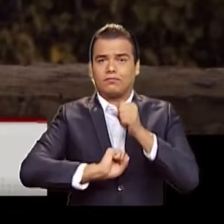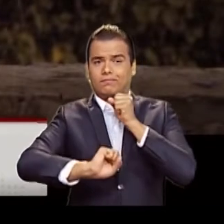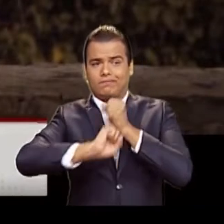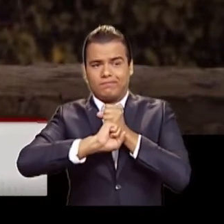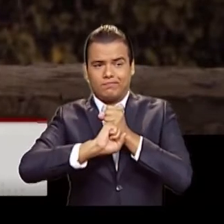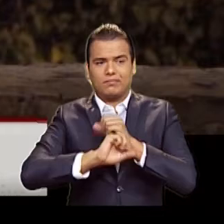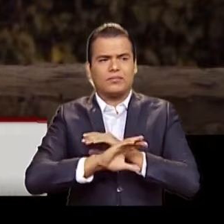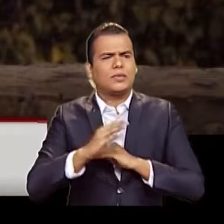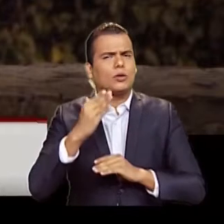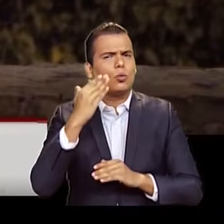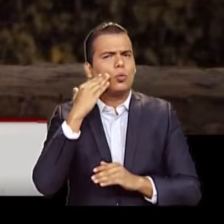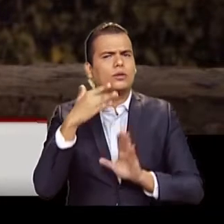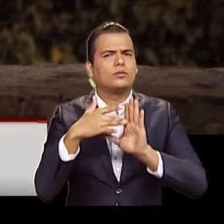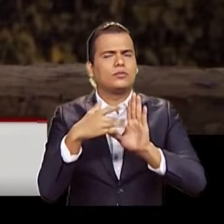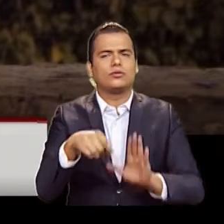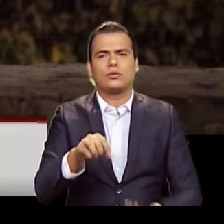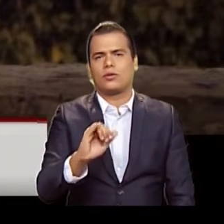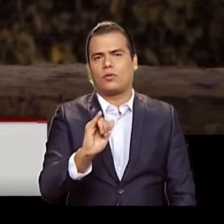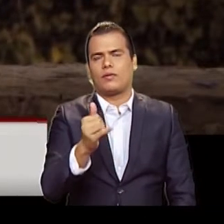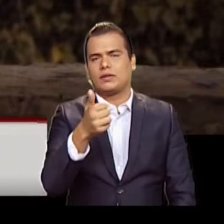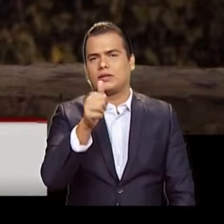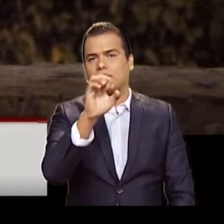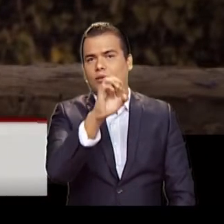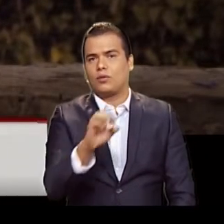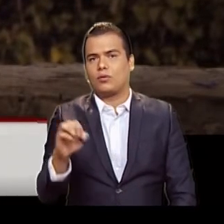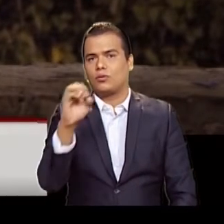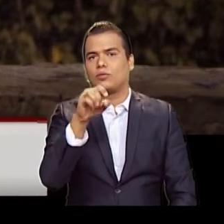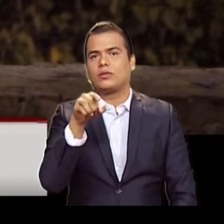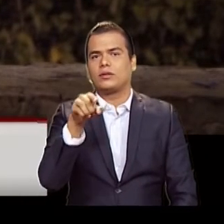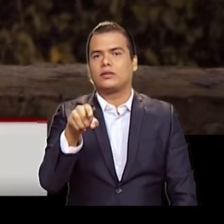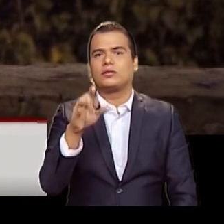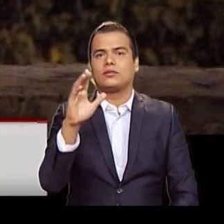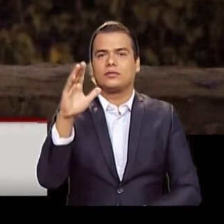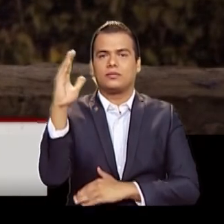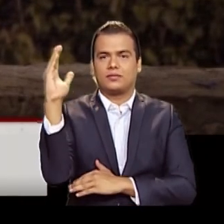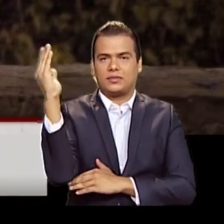Irma se estrenará este jueves 10 de octubre en las salas de cine de Easy Movie de Cali.